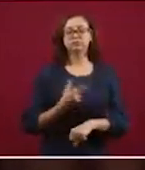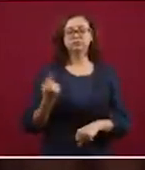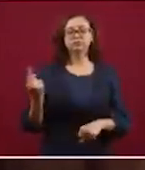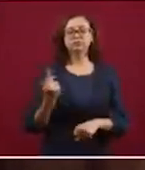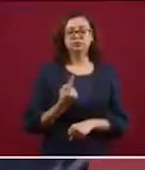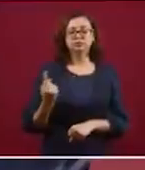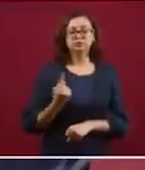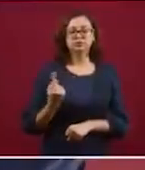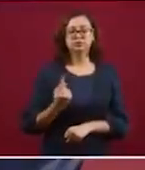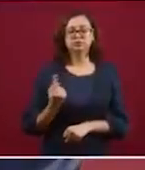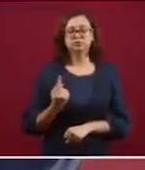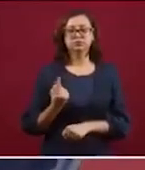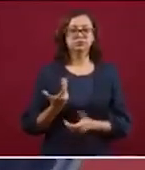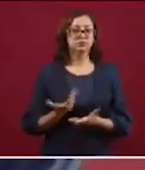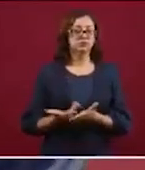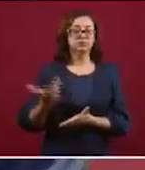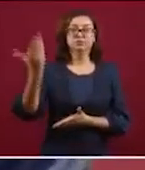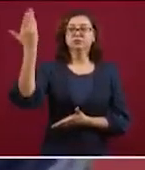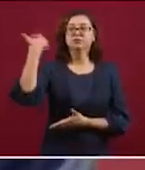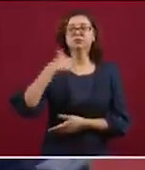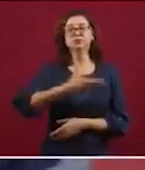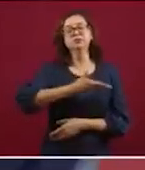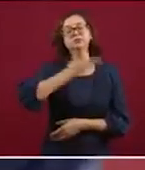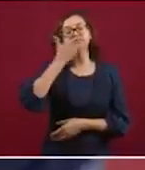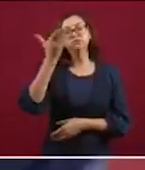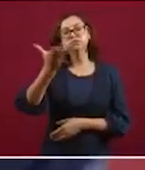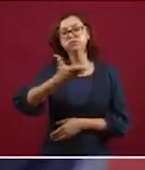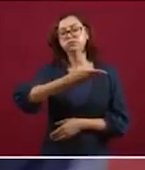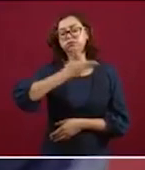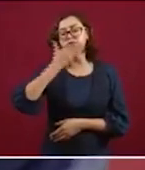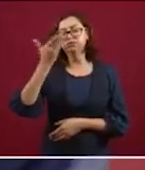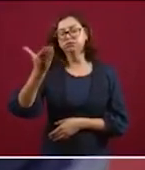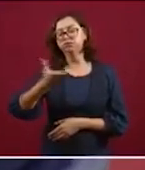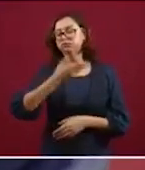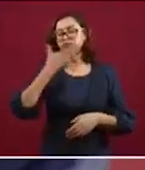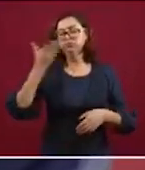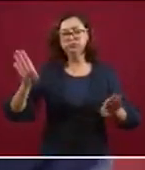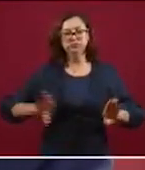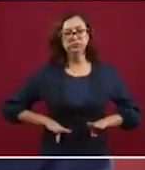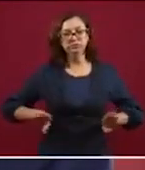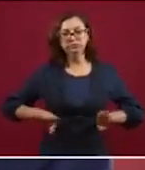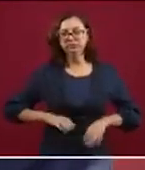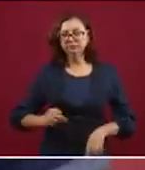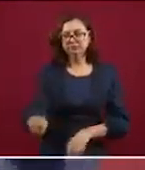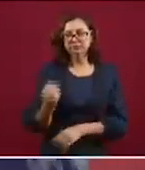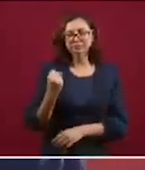habían prácticas, ¿no?, muy arraigadas.